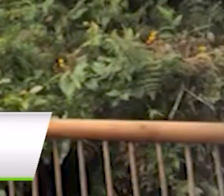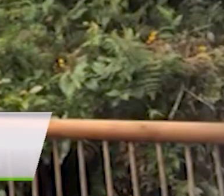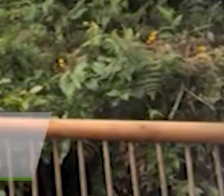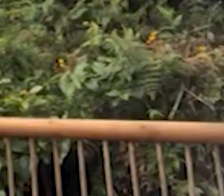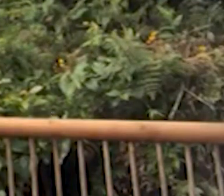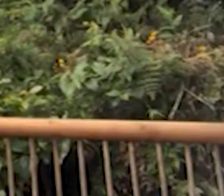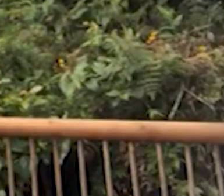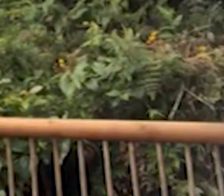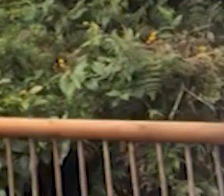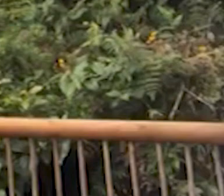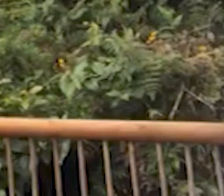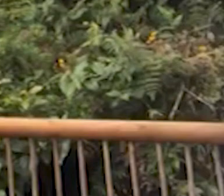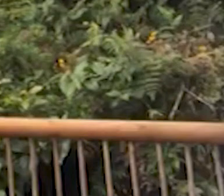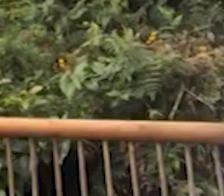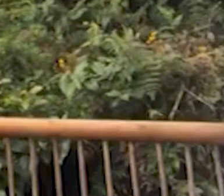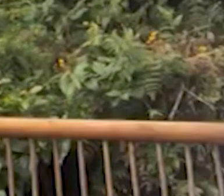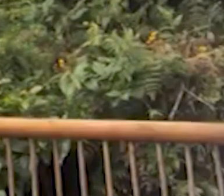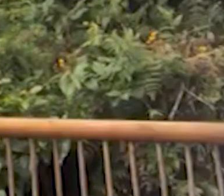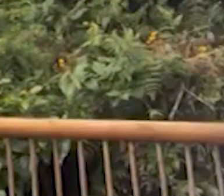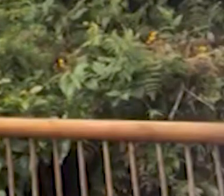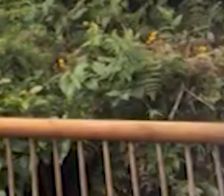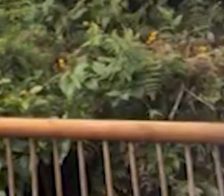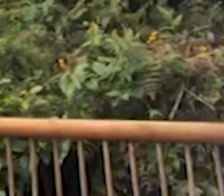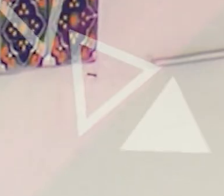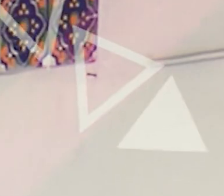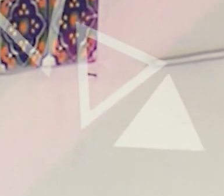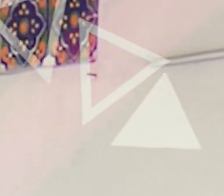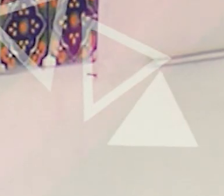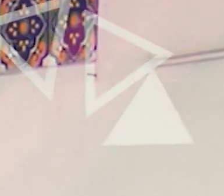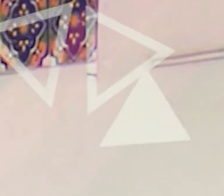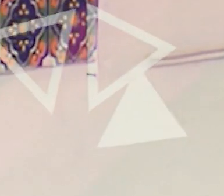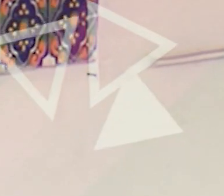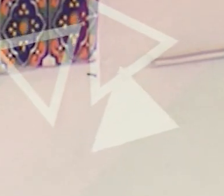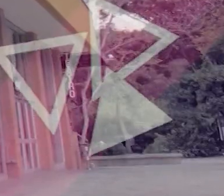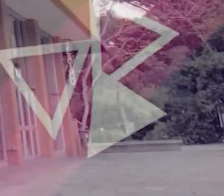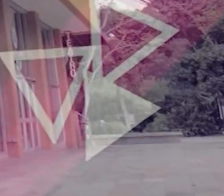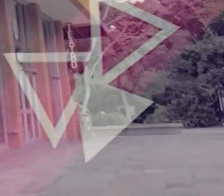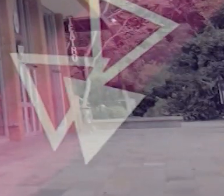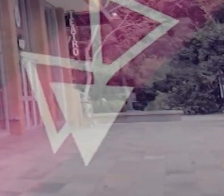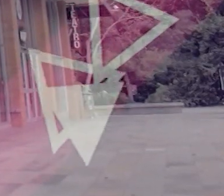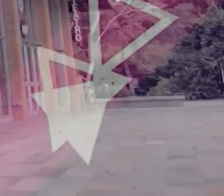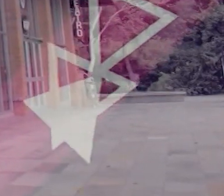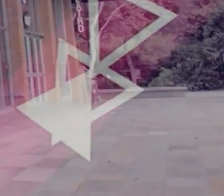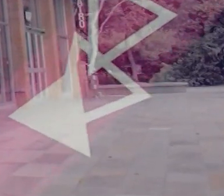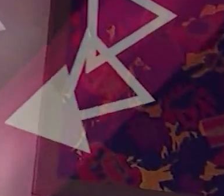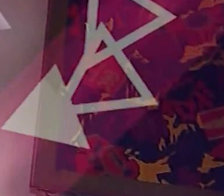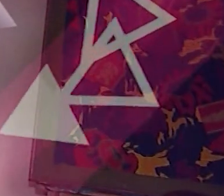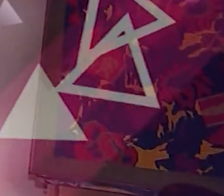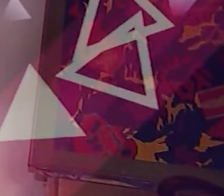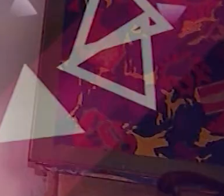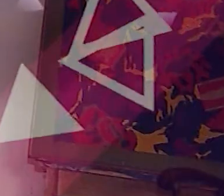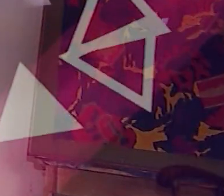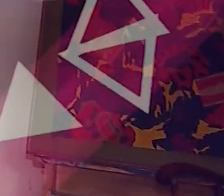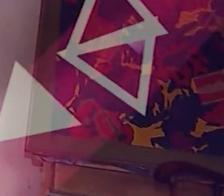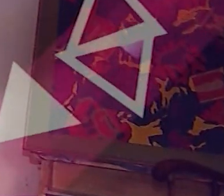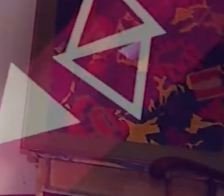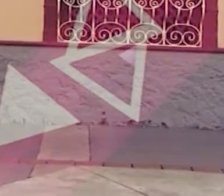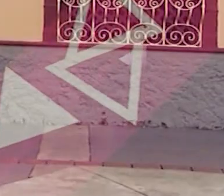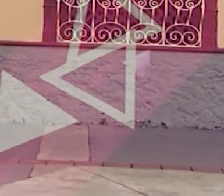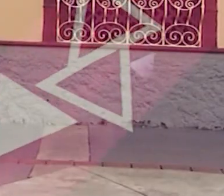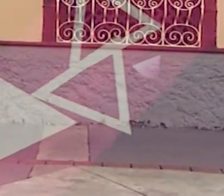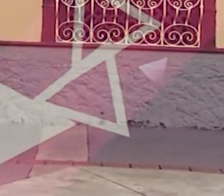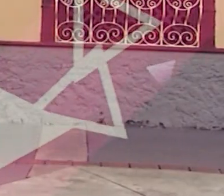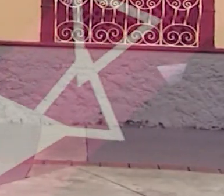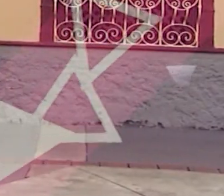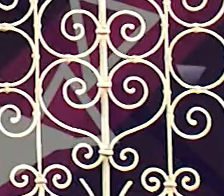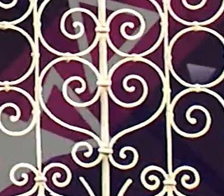organizaciones culturales y artistas en todo el mundo. La recolección de fondos de parte de algunos teatros para aquellos que no están en su